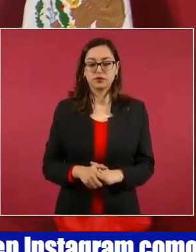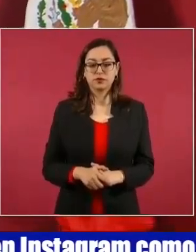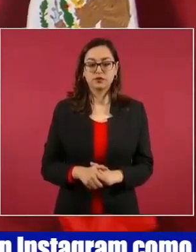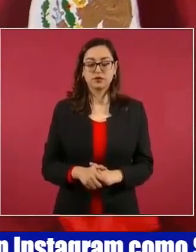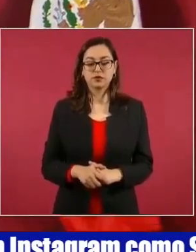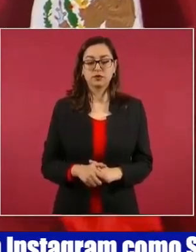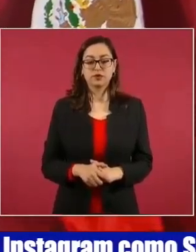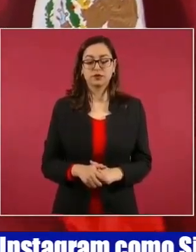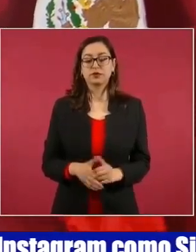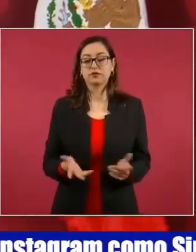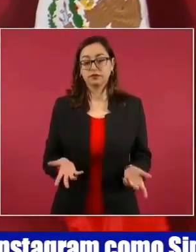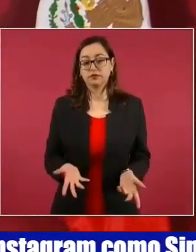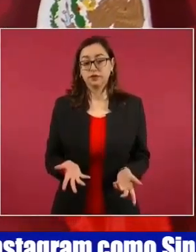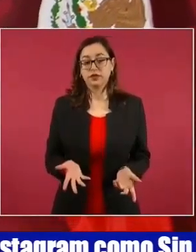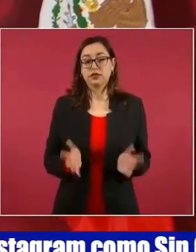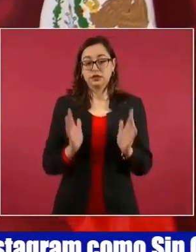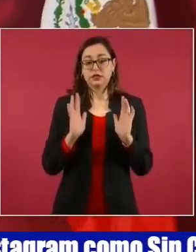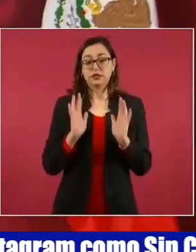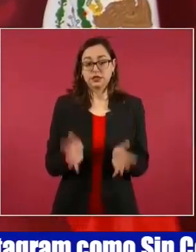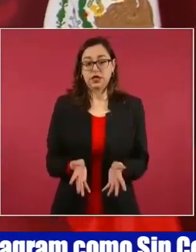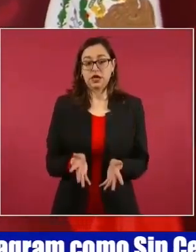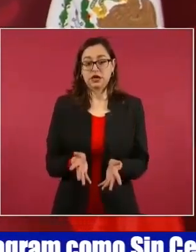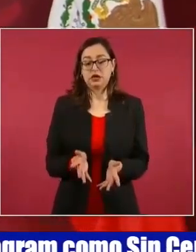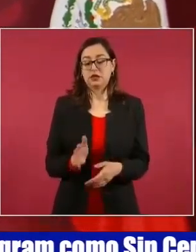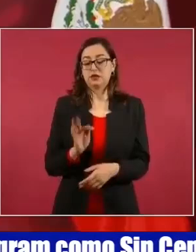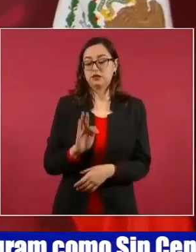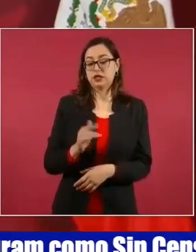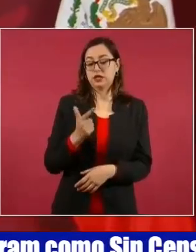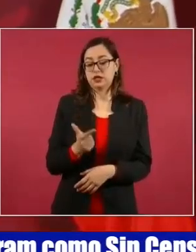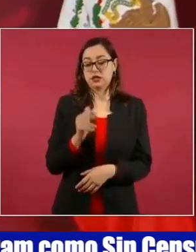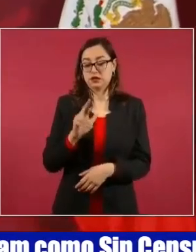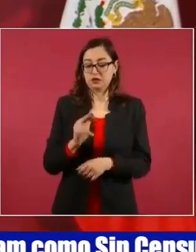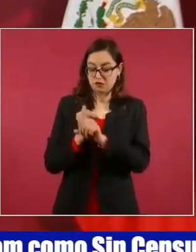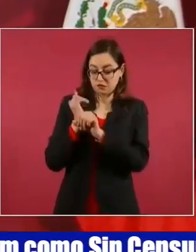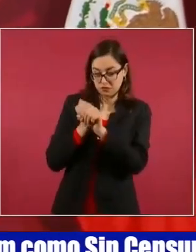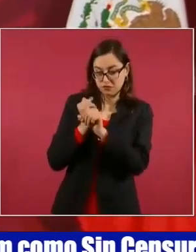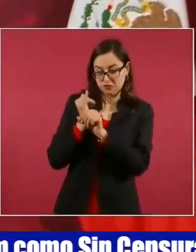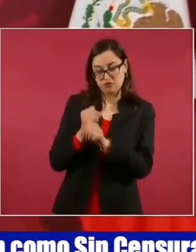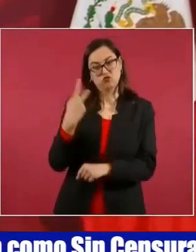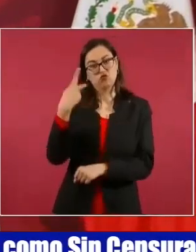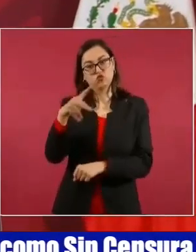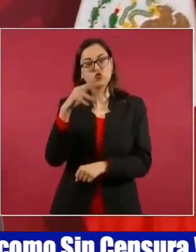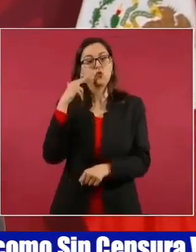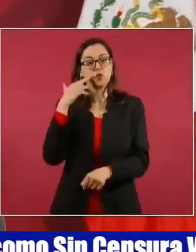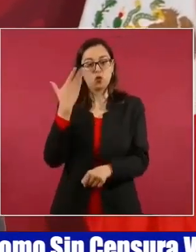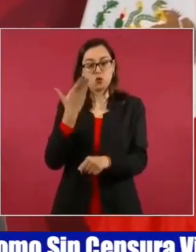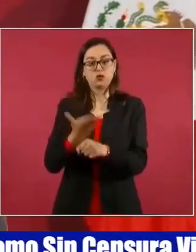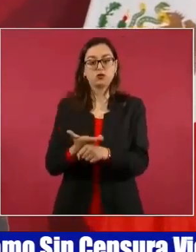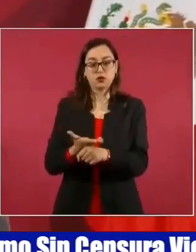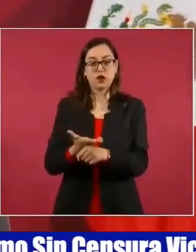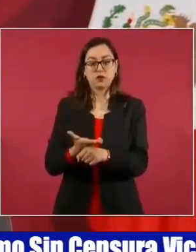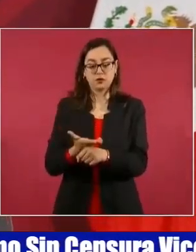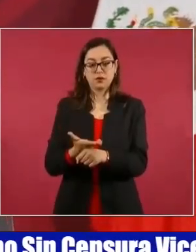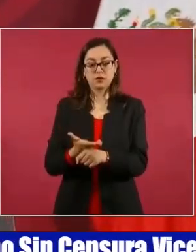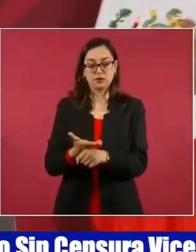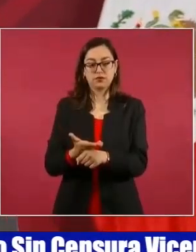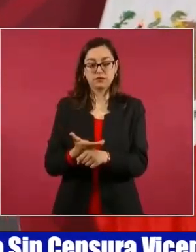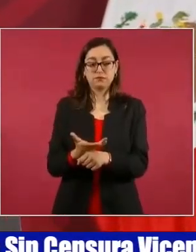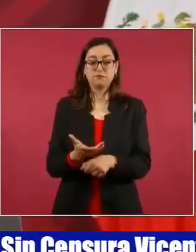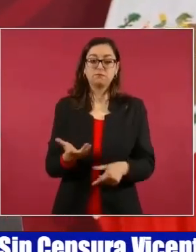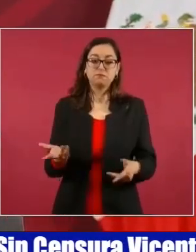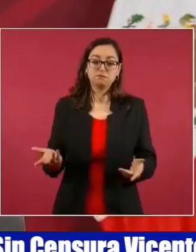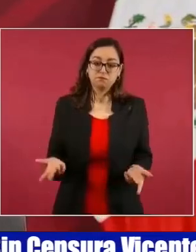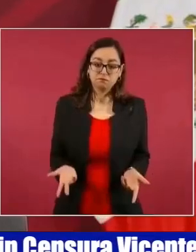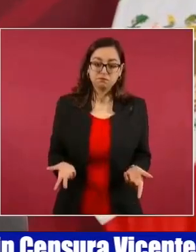muchas revelaciones sobre el caso Ayotzinapa, sobre el informe, sobre esos que no quieren que se conozca la verdad. De